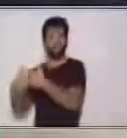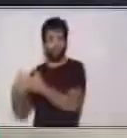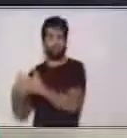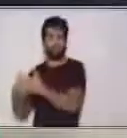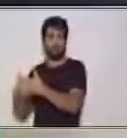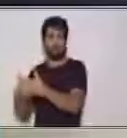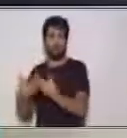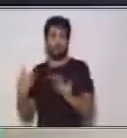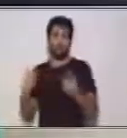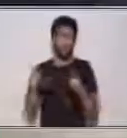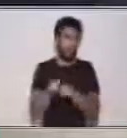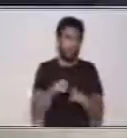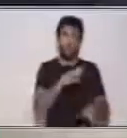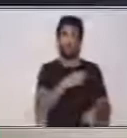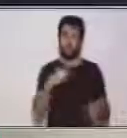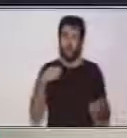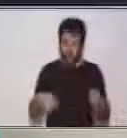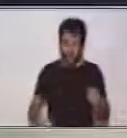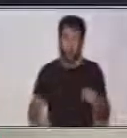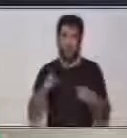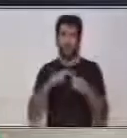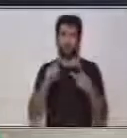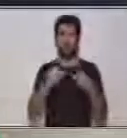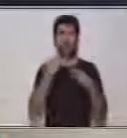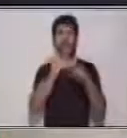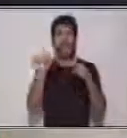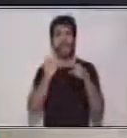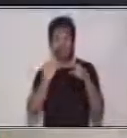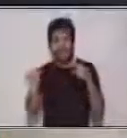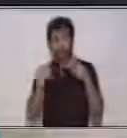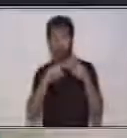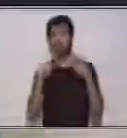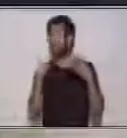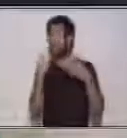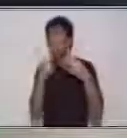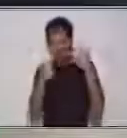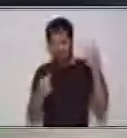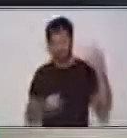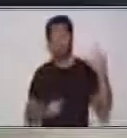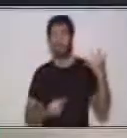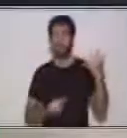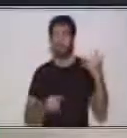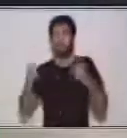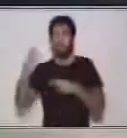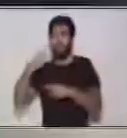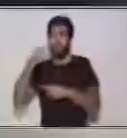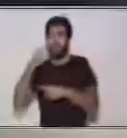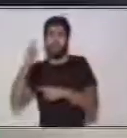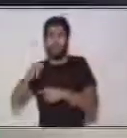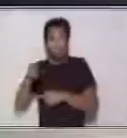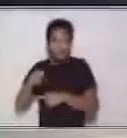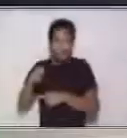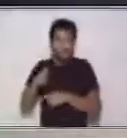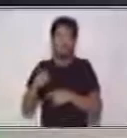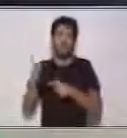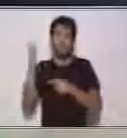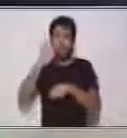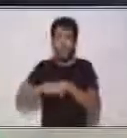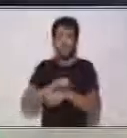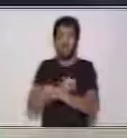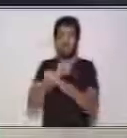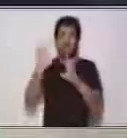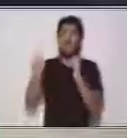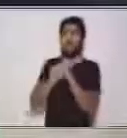de adjetivos, de pronombres, de artículos y de sustantivos, estamos hablando de la concordancia en el